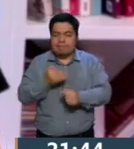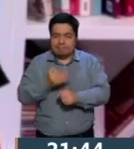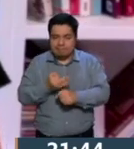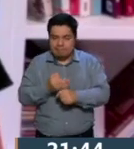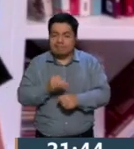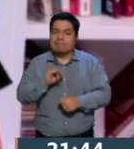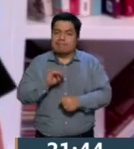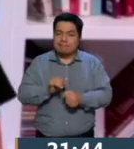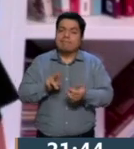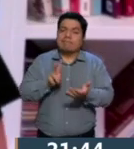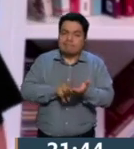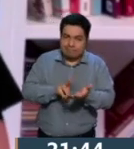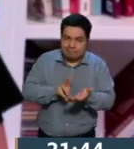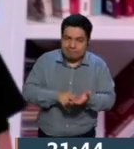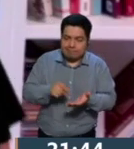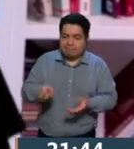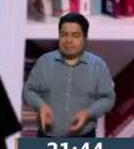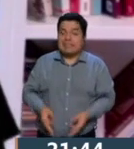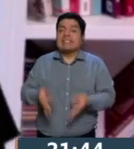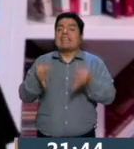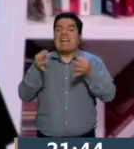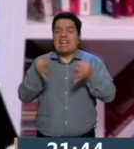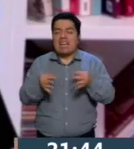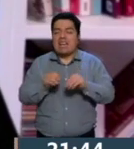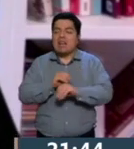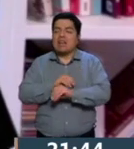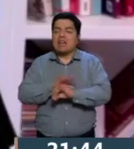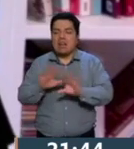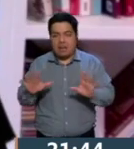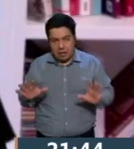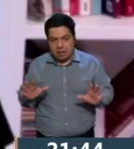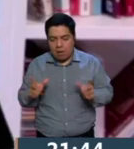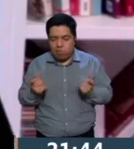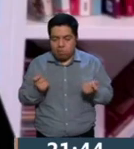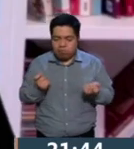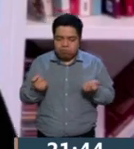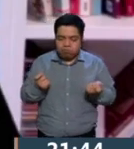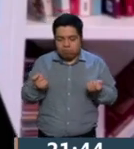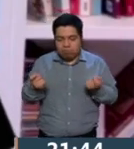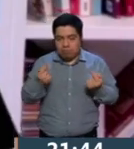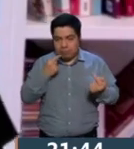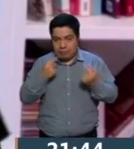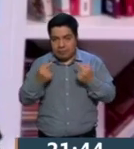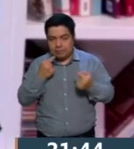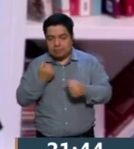pena, digamos, que quede claro cómo está esta controvertida discusión de la